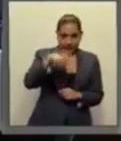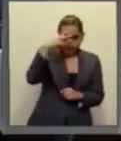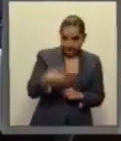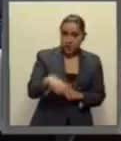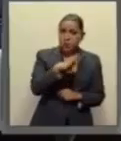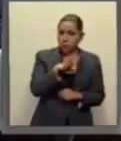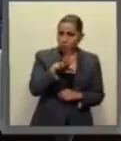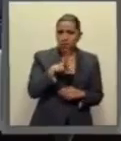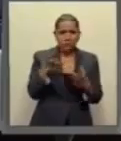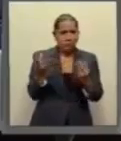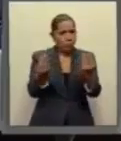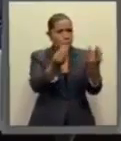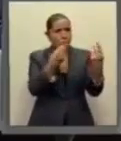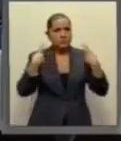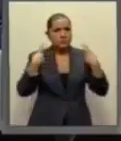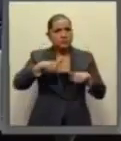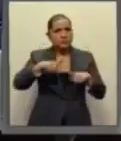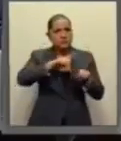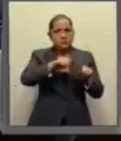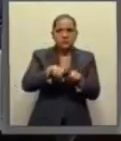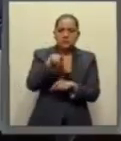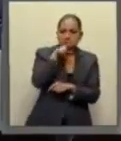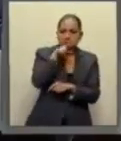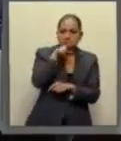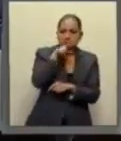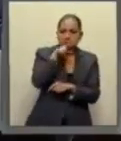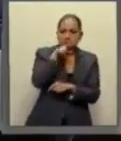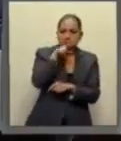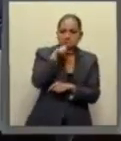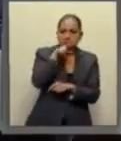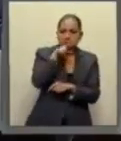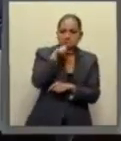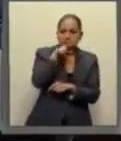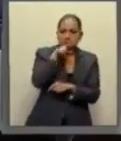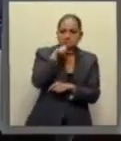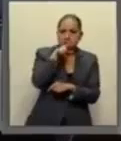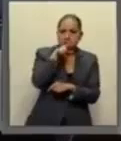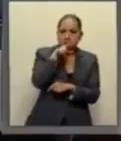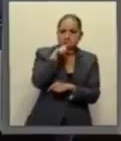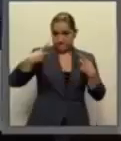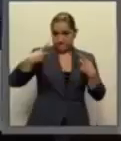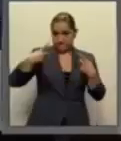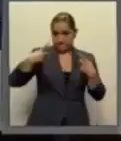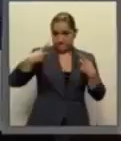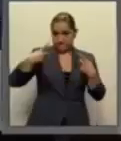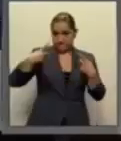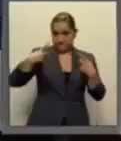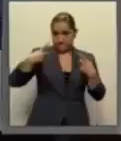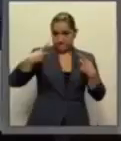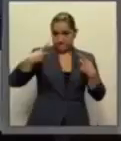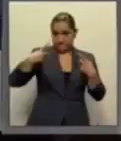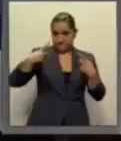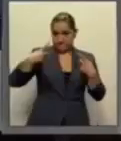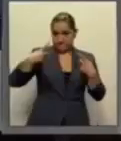de familias piensan si podrán comer, quien gobierna este país tiene una Casa Blanca